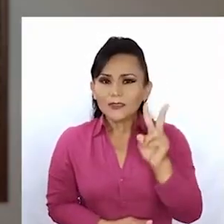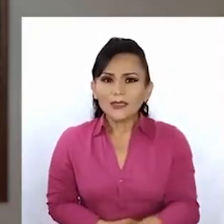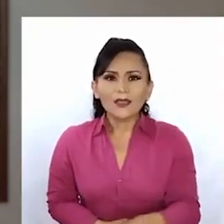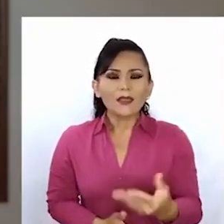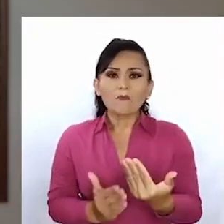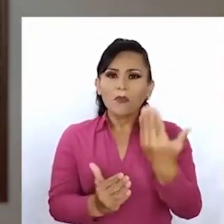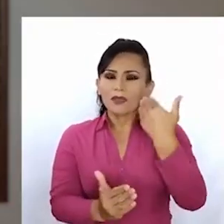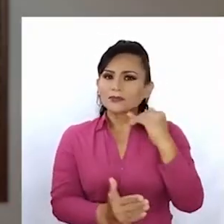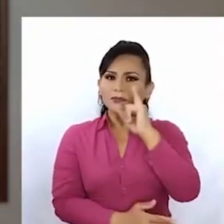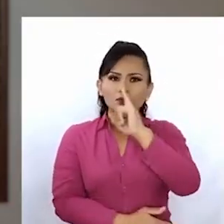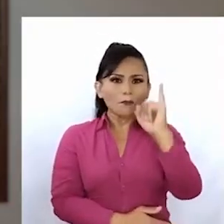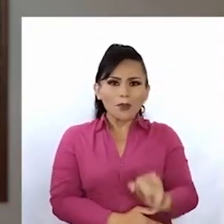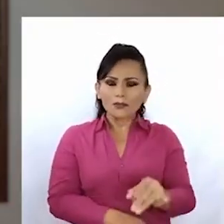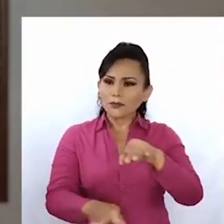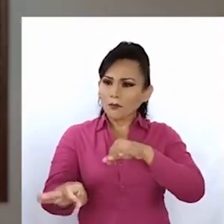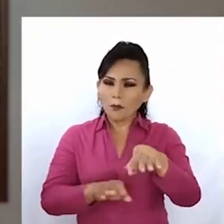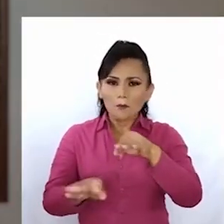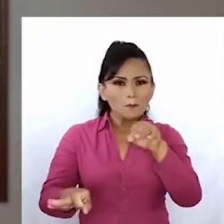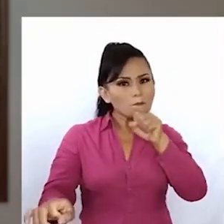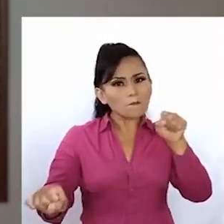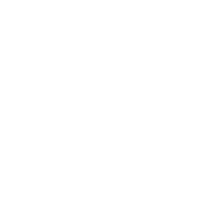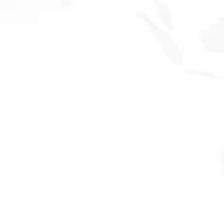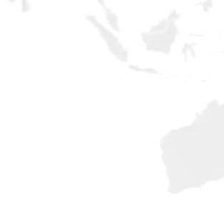por lo que estuvo aislado durante varios días.